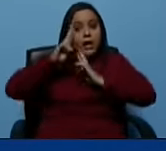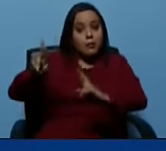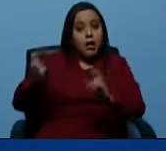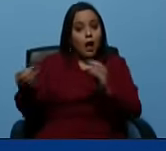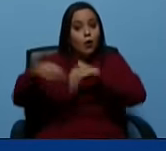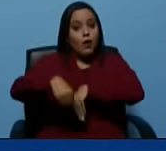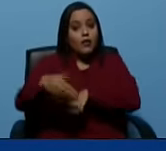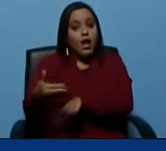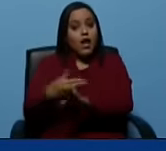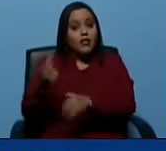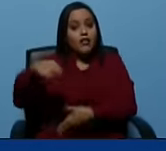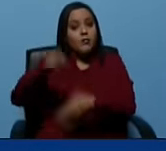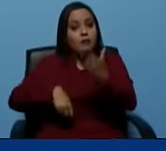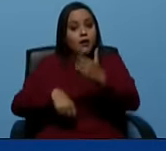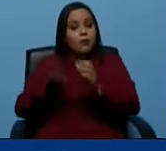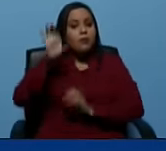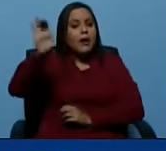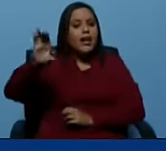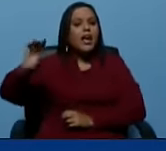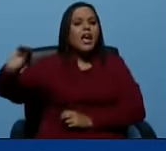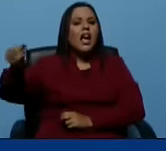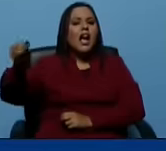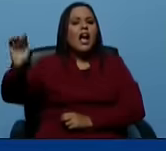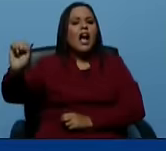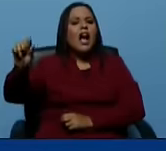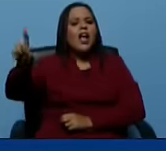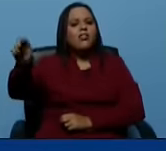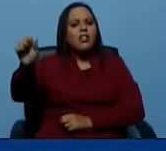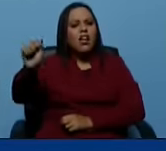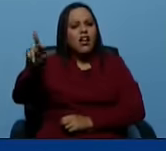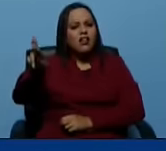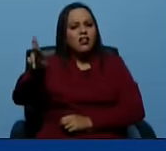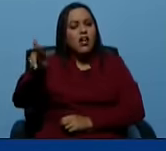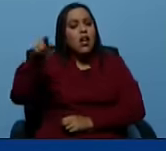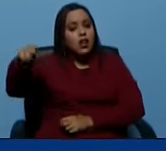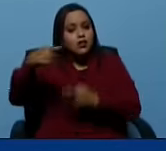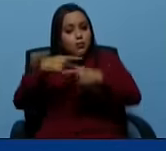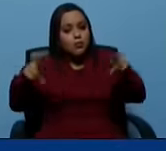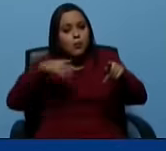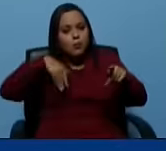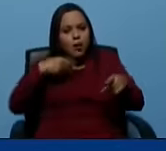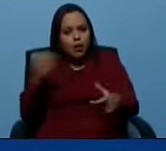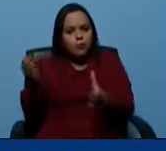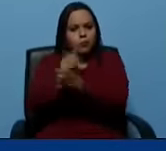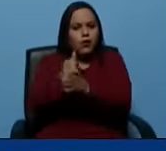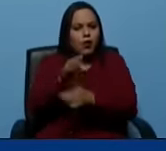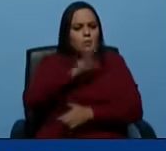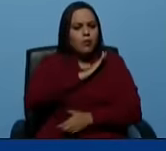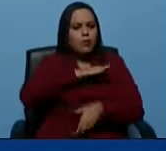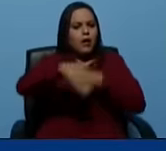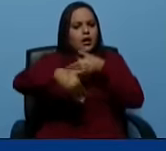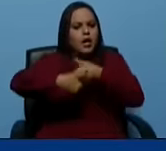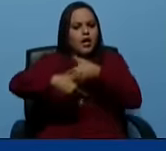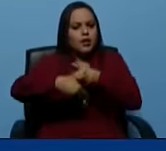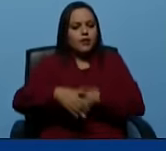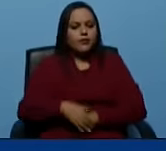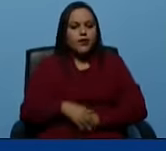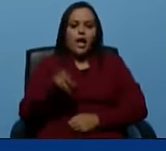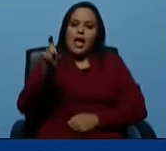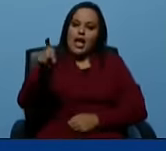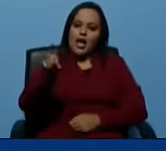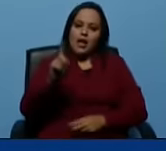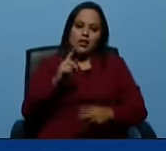acuerdos que firmaron en Qatar. Los acuerdos son públicos. Puedes buscarlo en mis redes sociales. Bueno, en X no,